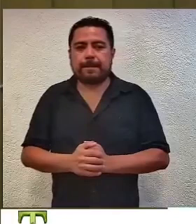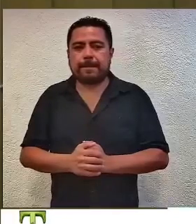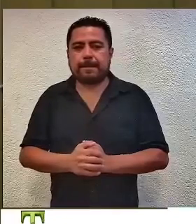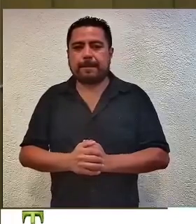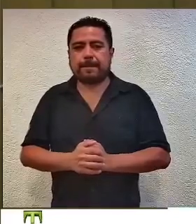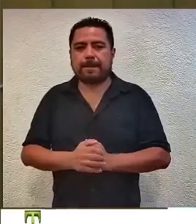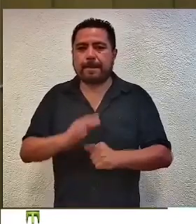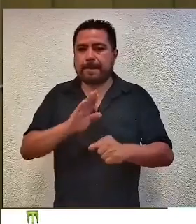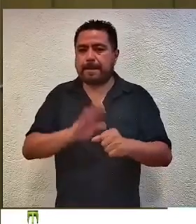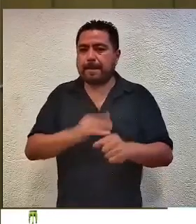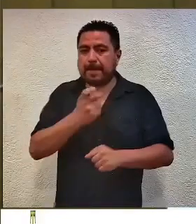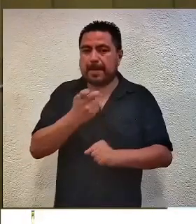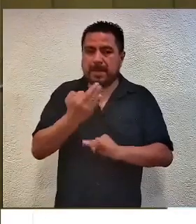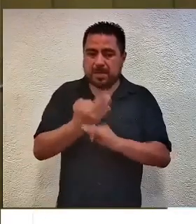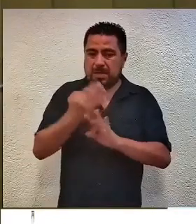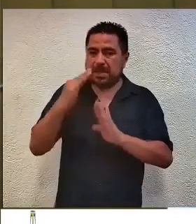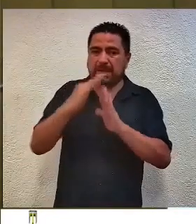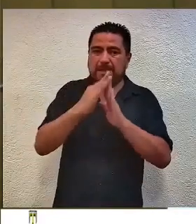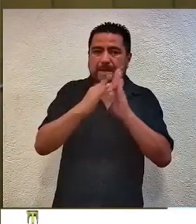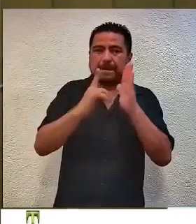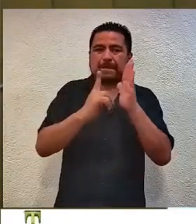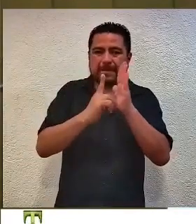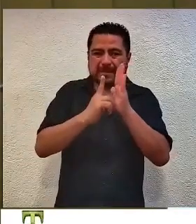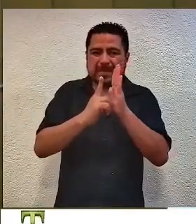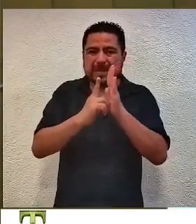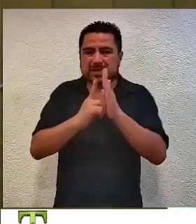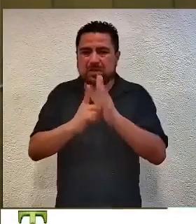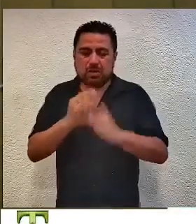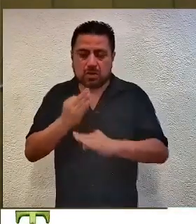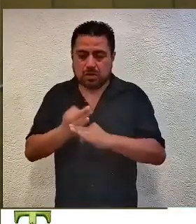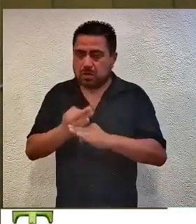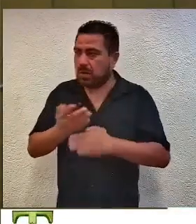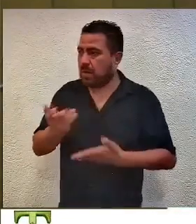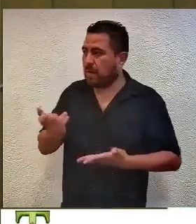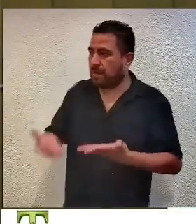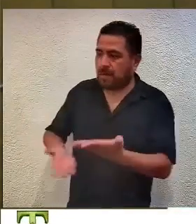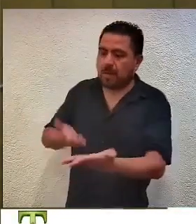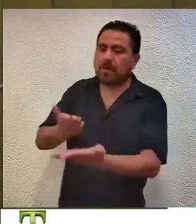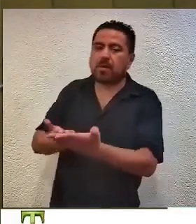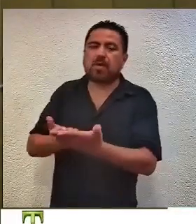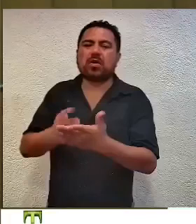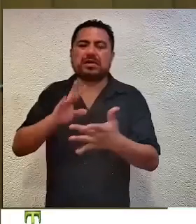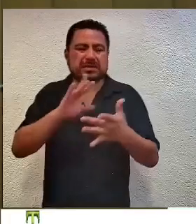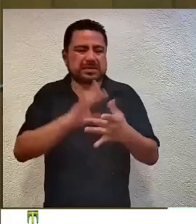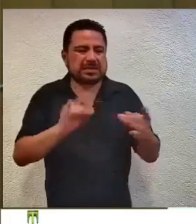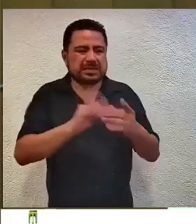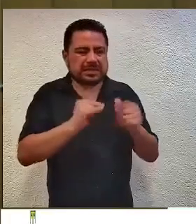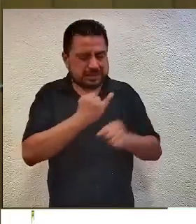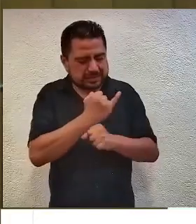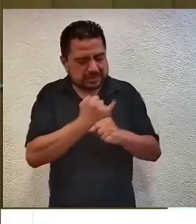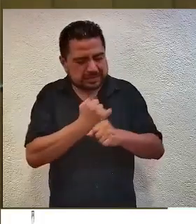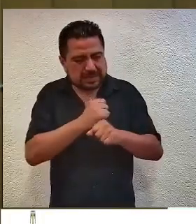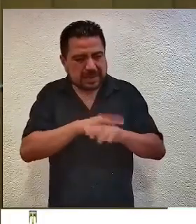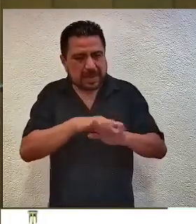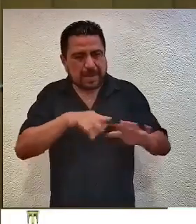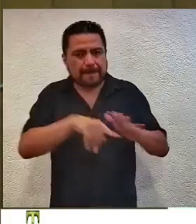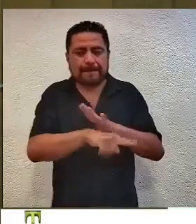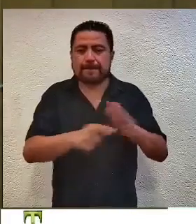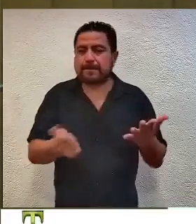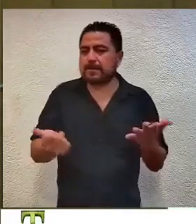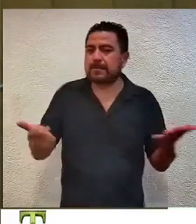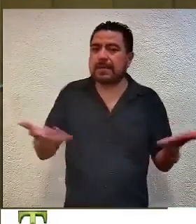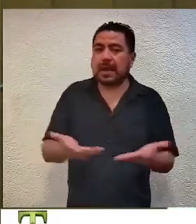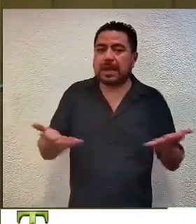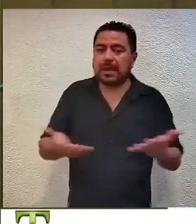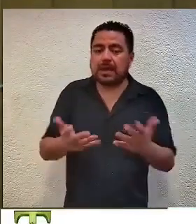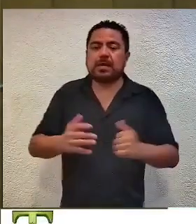Por lo que respecta a la metodología, en esta propuesta se precisa que el estudio se realizó en